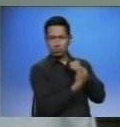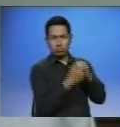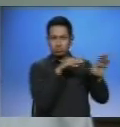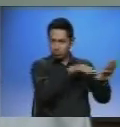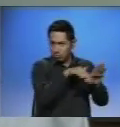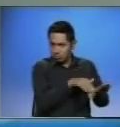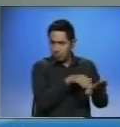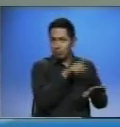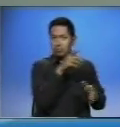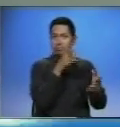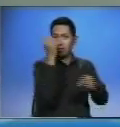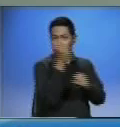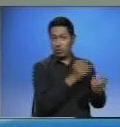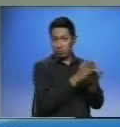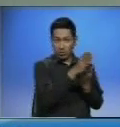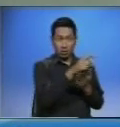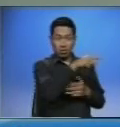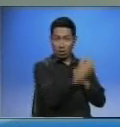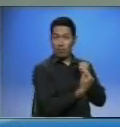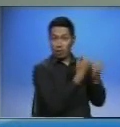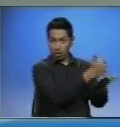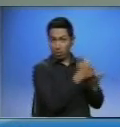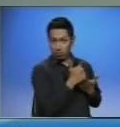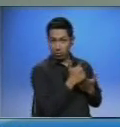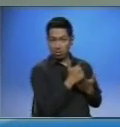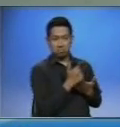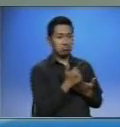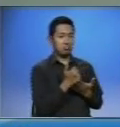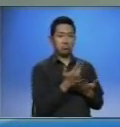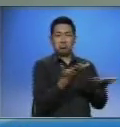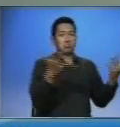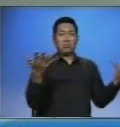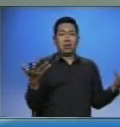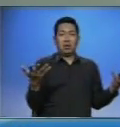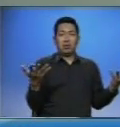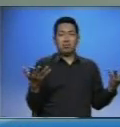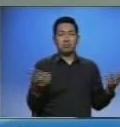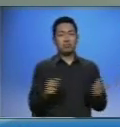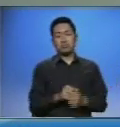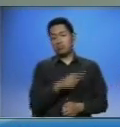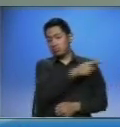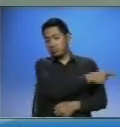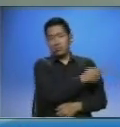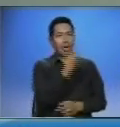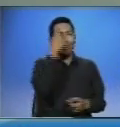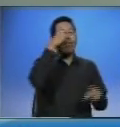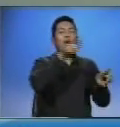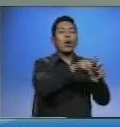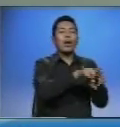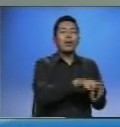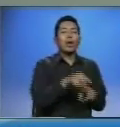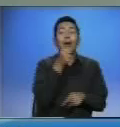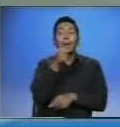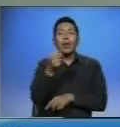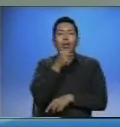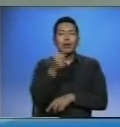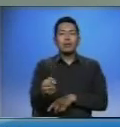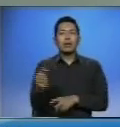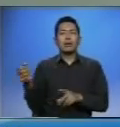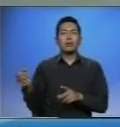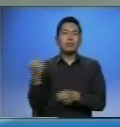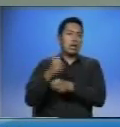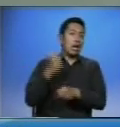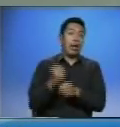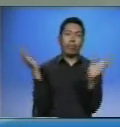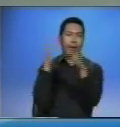por Fundamedios o haya conseguido algún beneficio. Por el contrario, ellos están de acuerdo con que a los periodistas se los haga